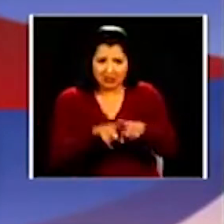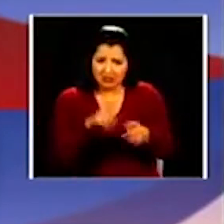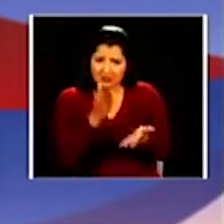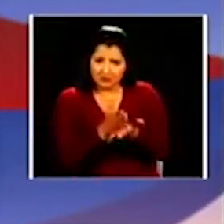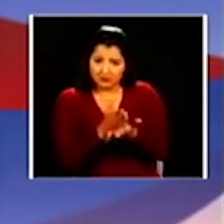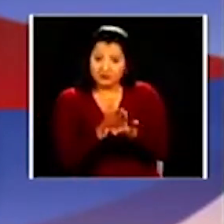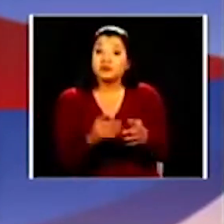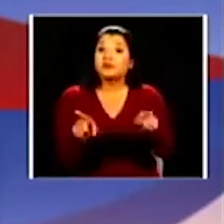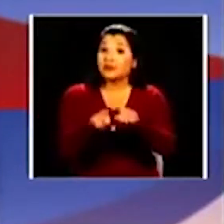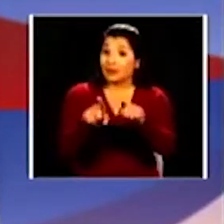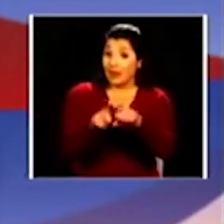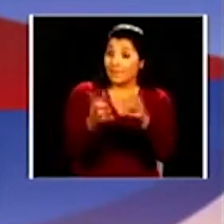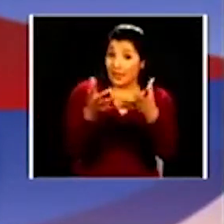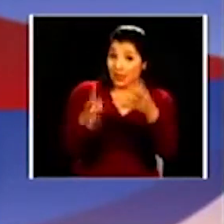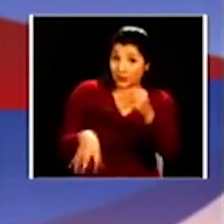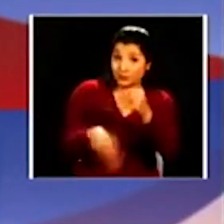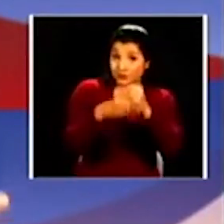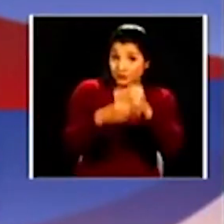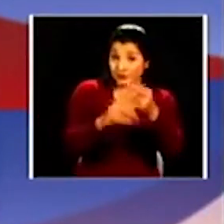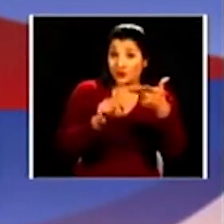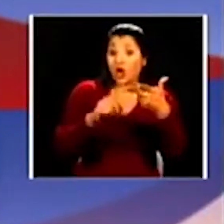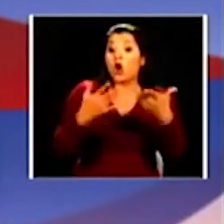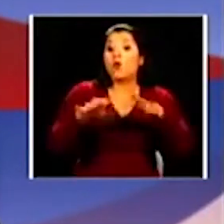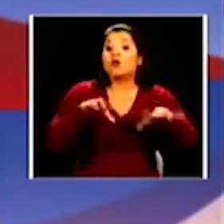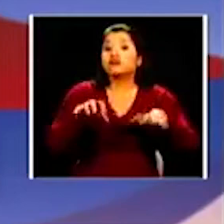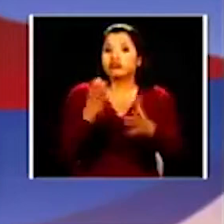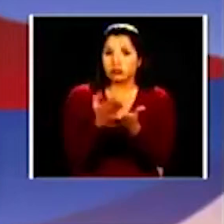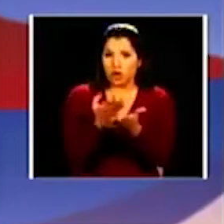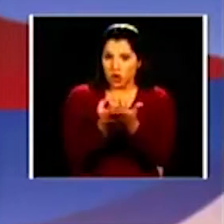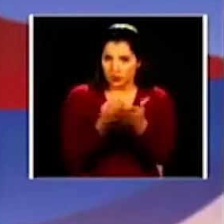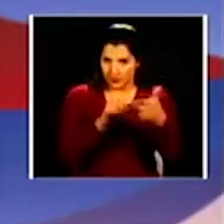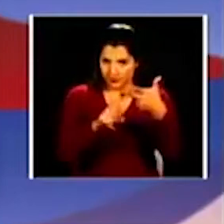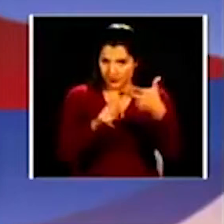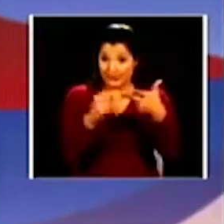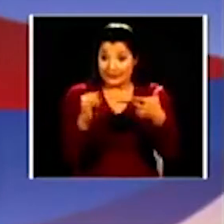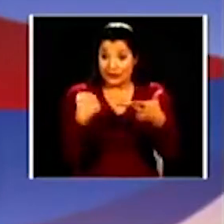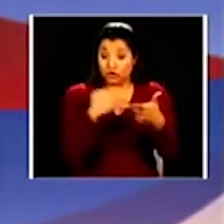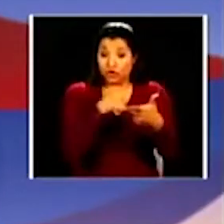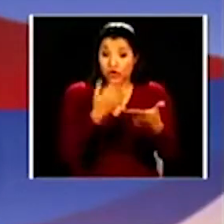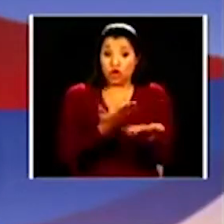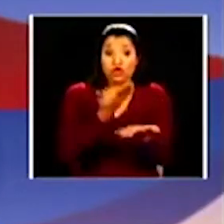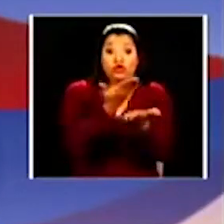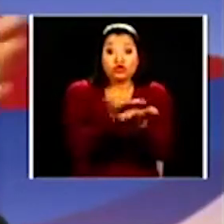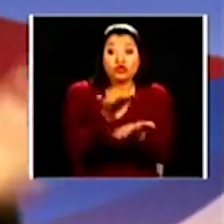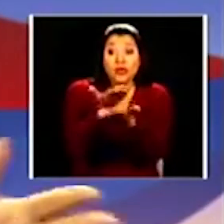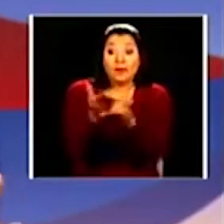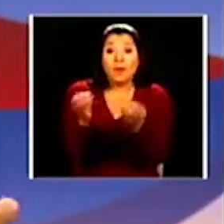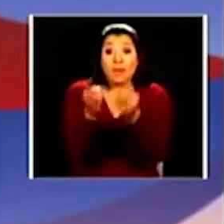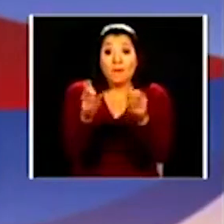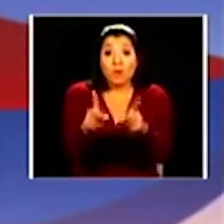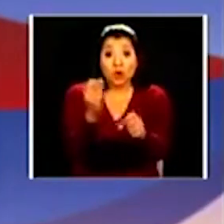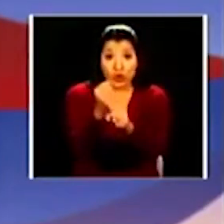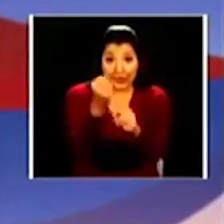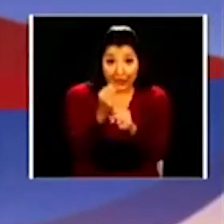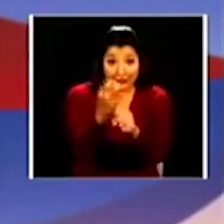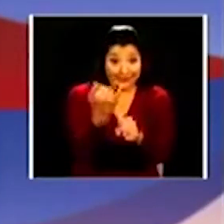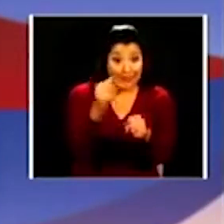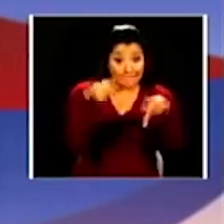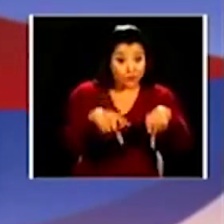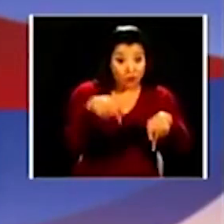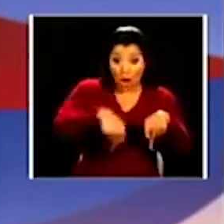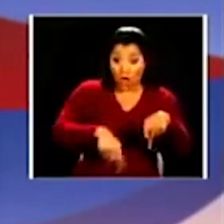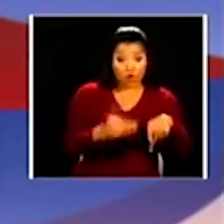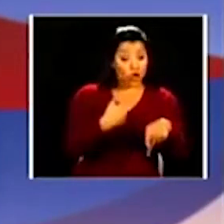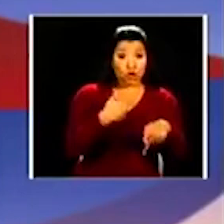la reactivación de la economía. Si generamos empleo, la persona que no tiene trabajo hoy y tenga trabajo será una persona que va a